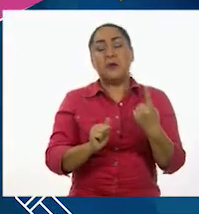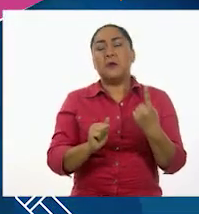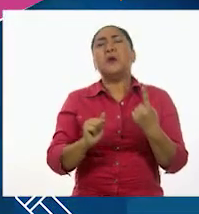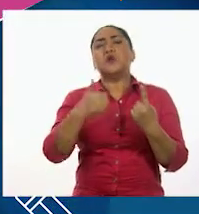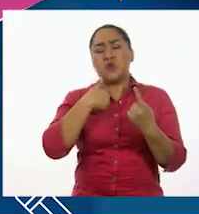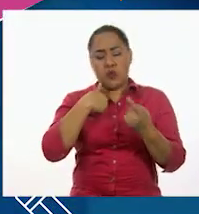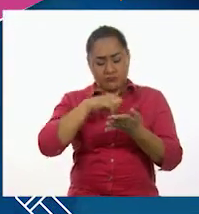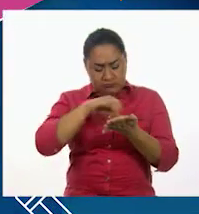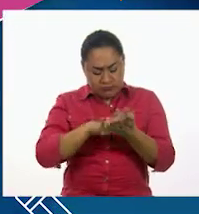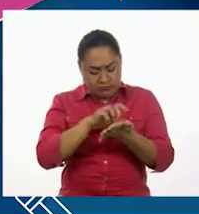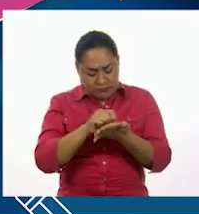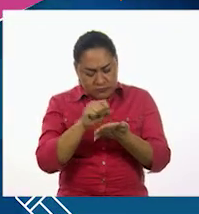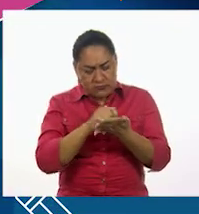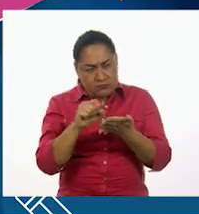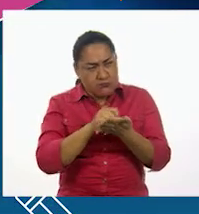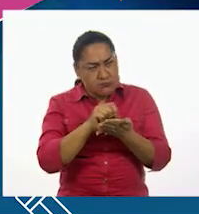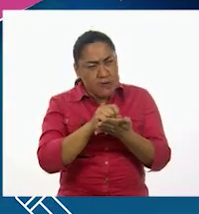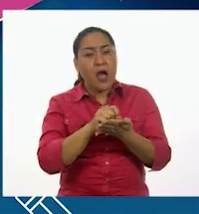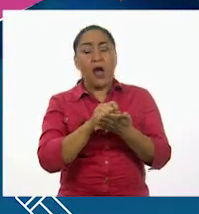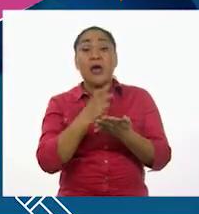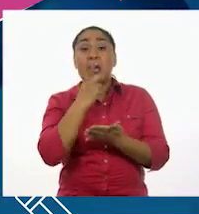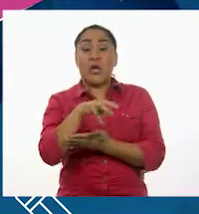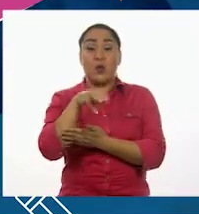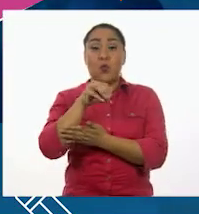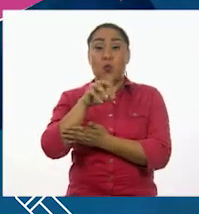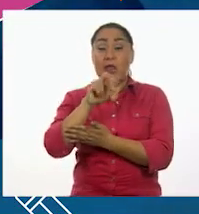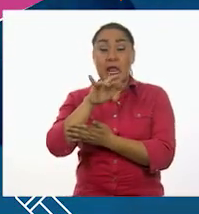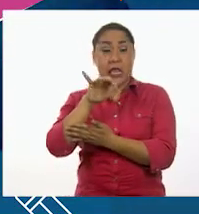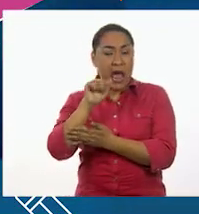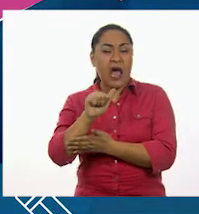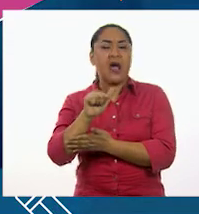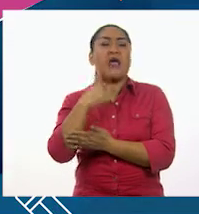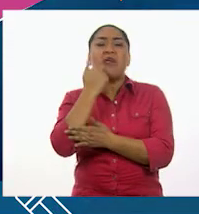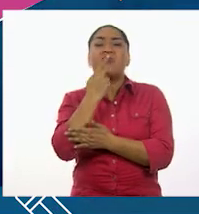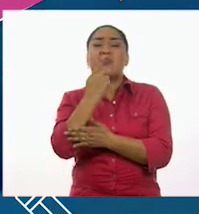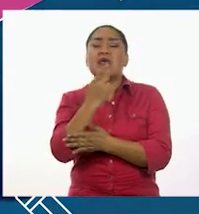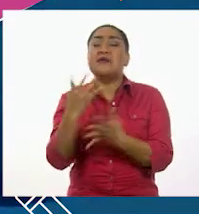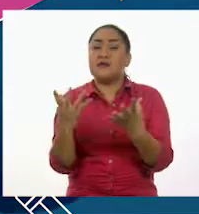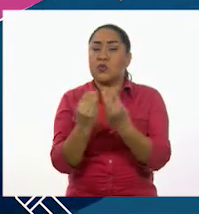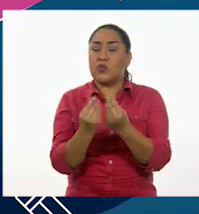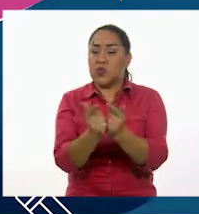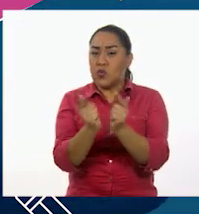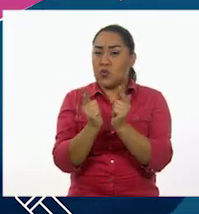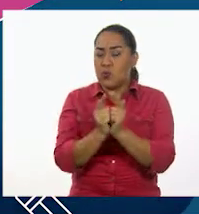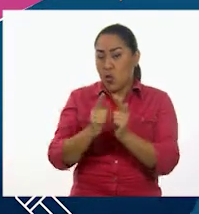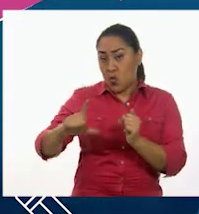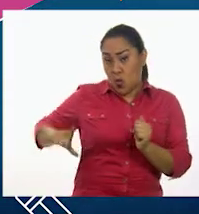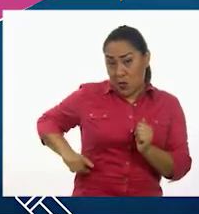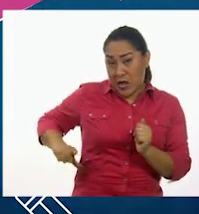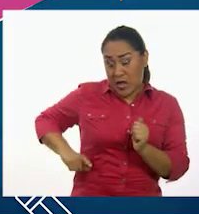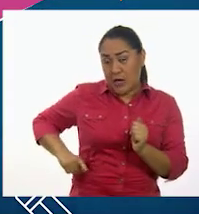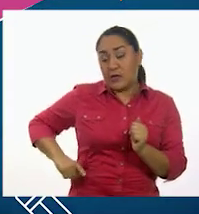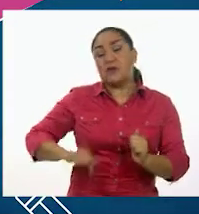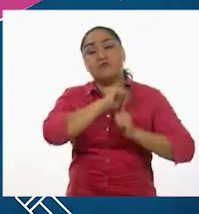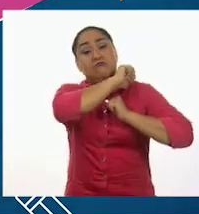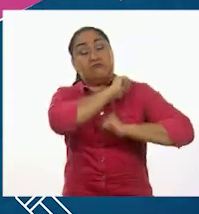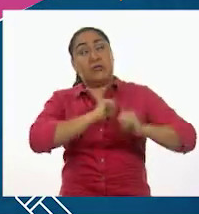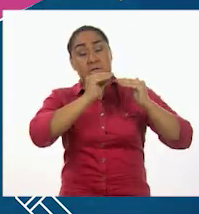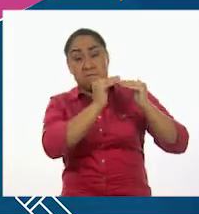estuve yo haciendo, dice que la monarquía es un sistema de gobierno en el que el cargo supremo de un estado es